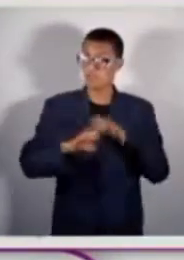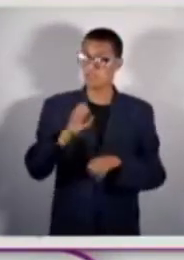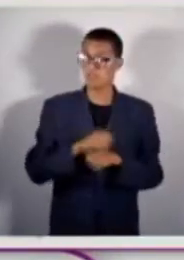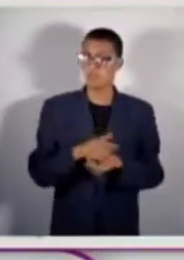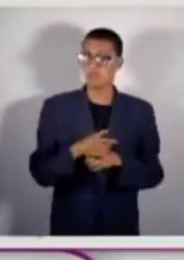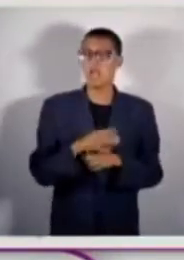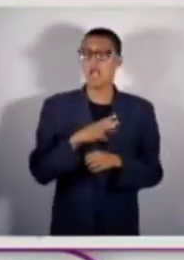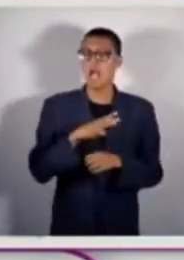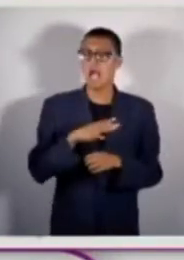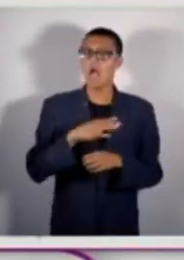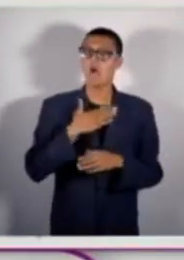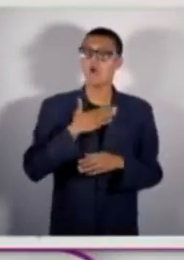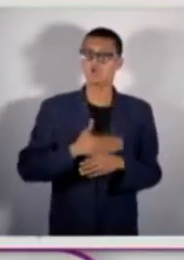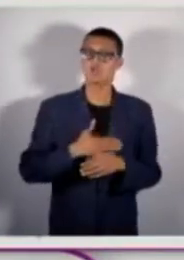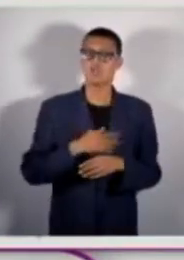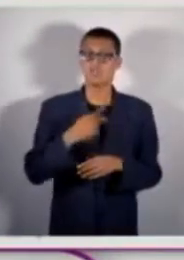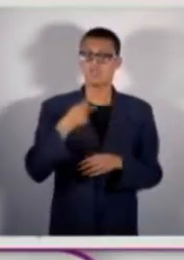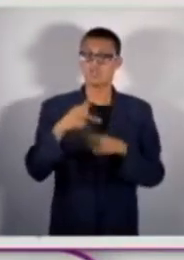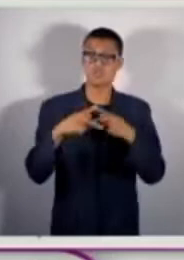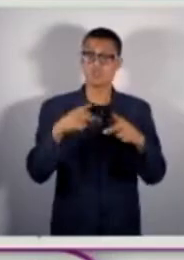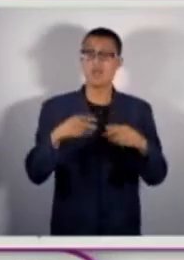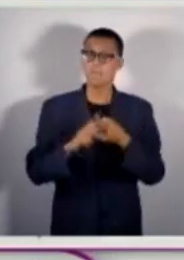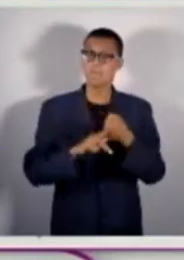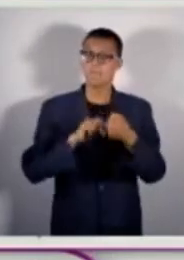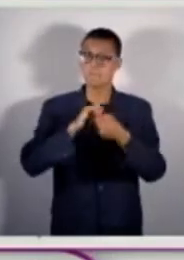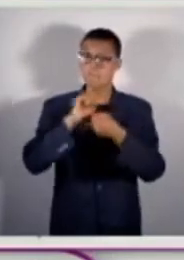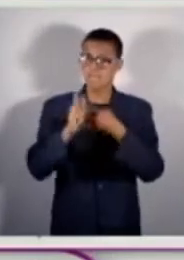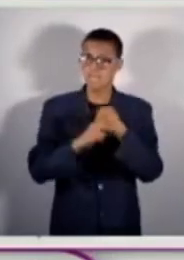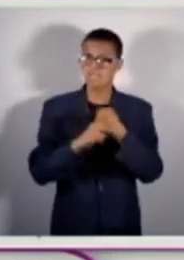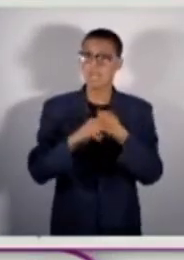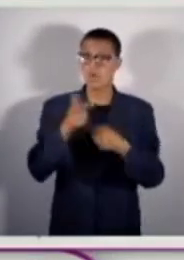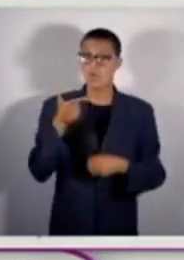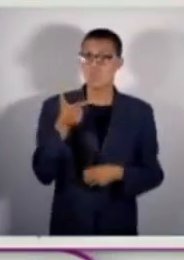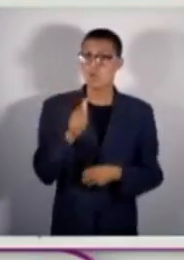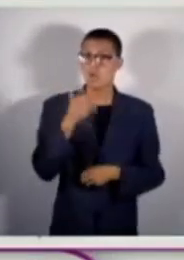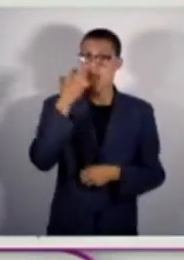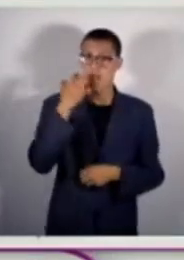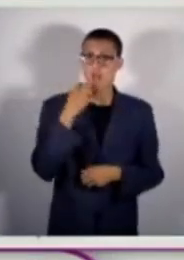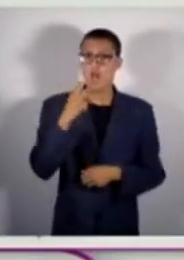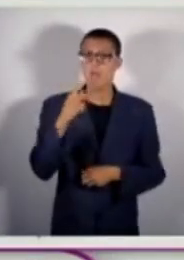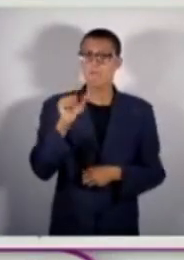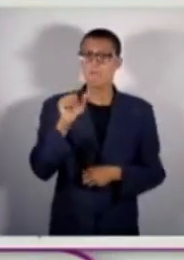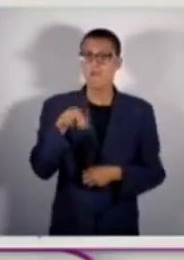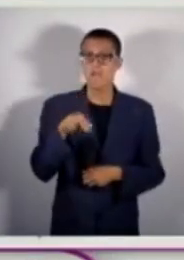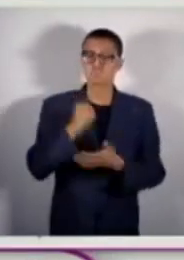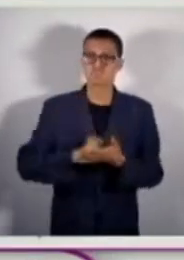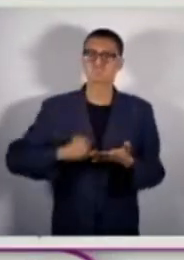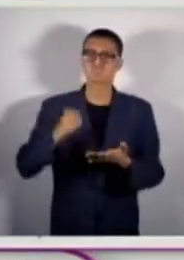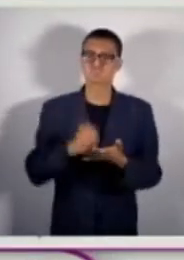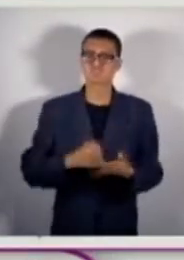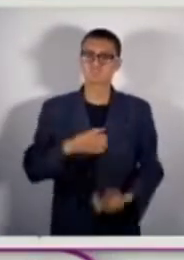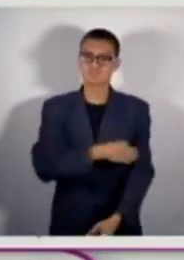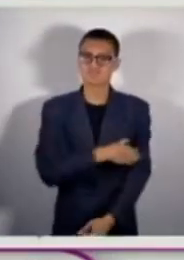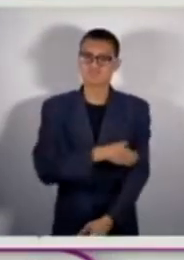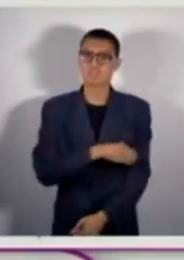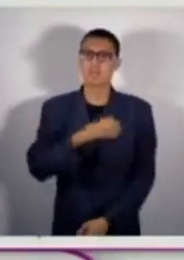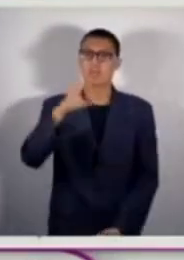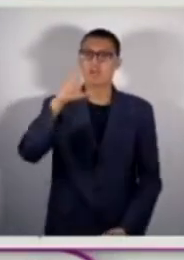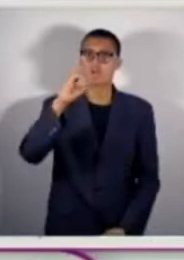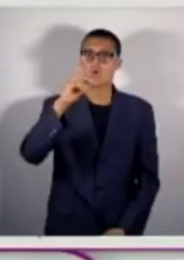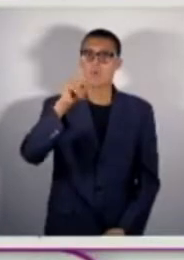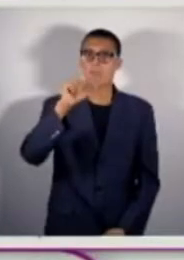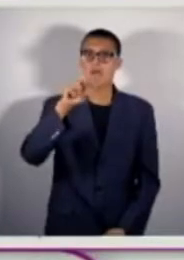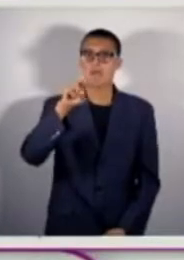justicia social, y ustedes son los que les dan vida al país. En Guanajuato y en León, el PAN se ha engolosinado con el poder. Coparmex, este es el